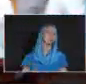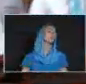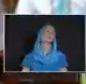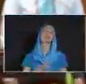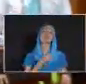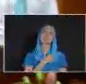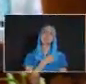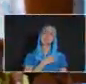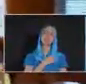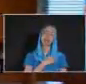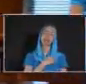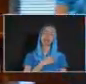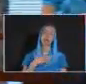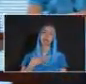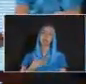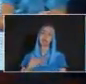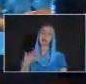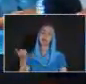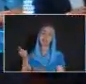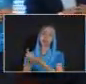que me ayude a bendecir.